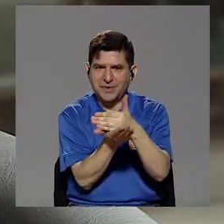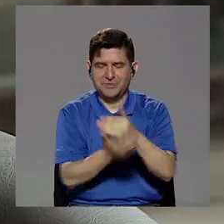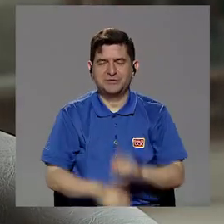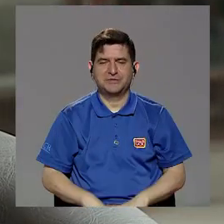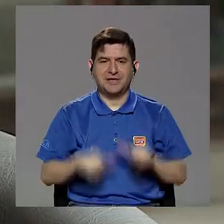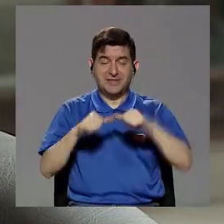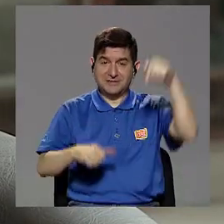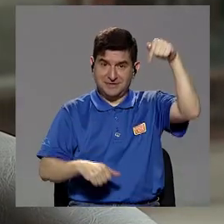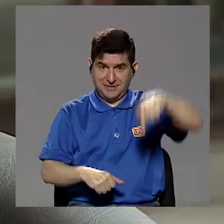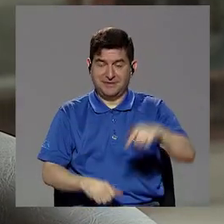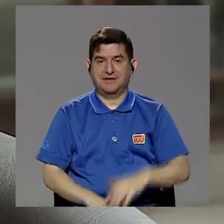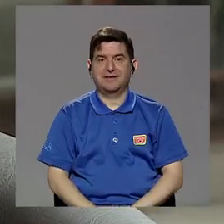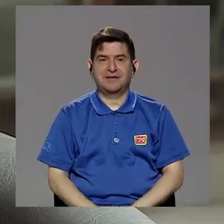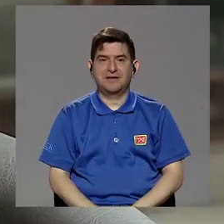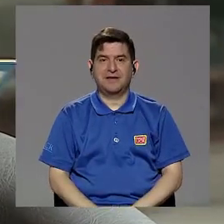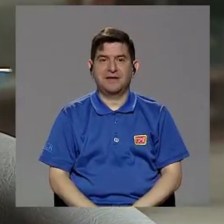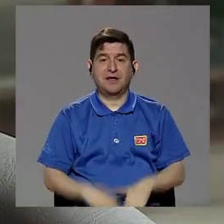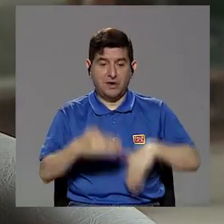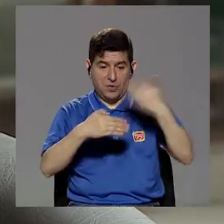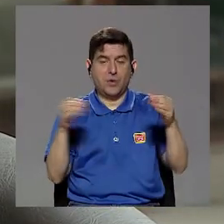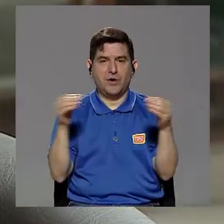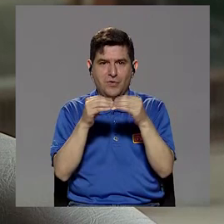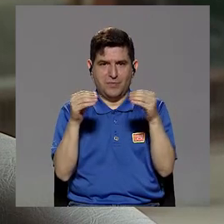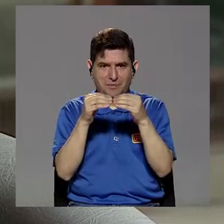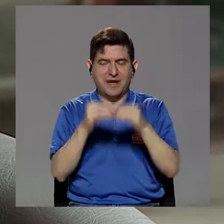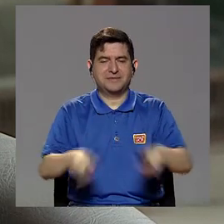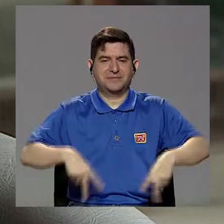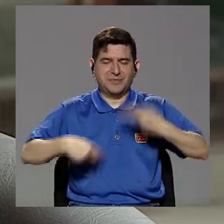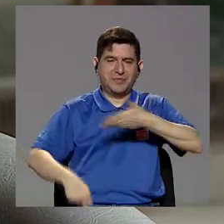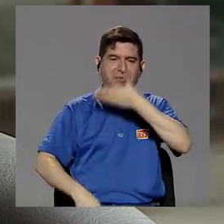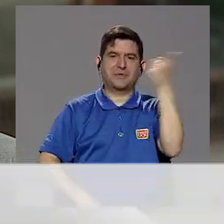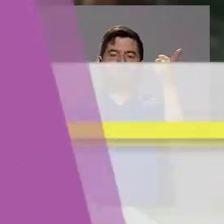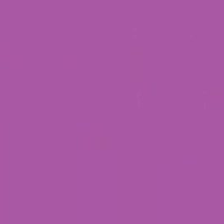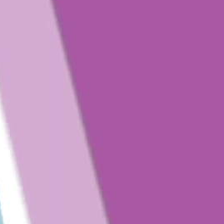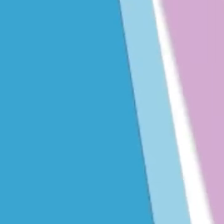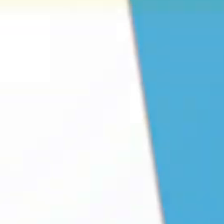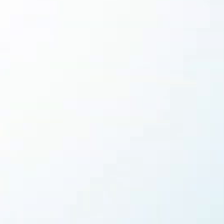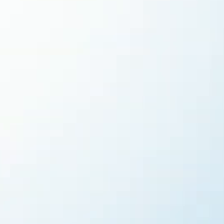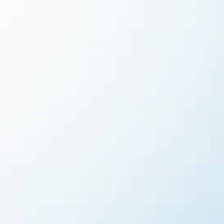pausa. Quédese con nosotros y ya regresamos con más de Vivir Mejor.